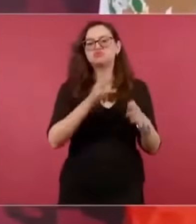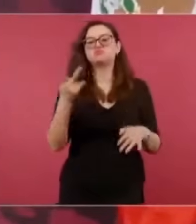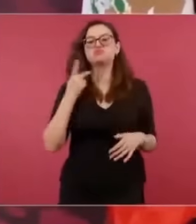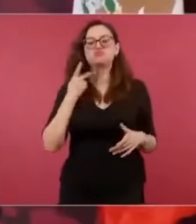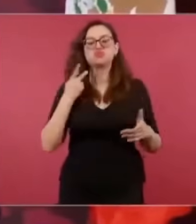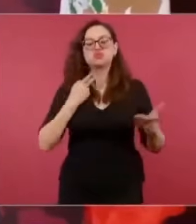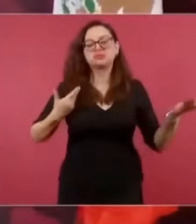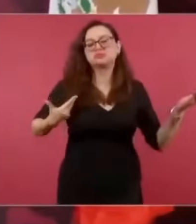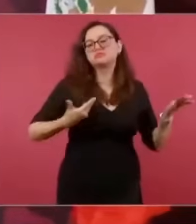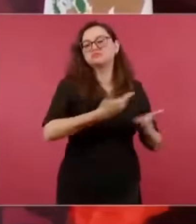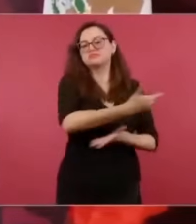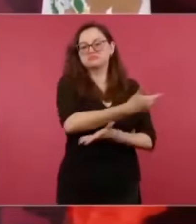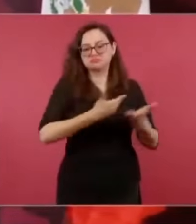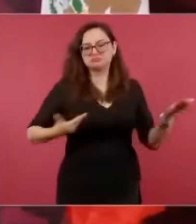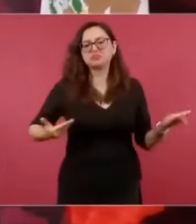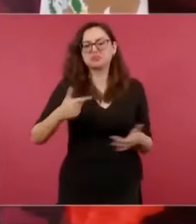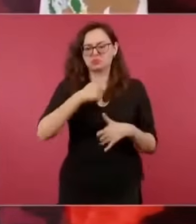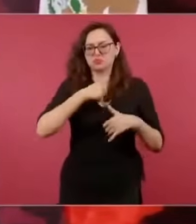buena vecindad.